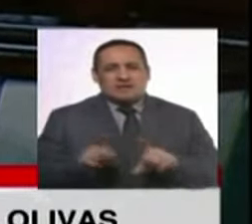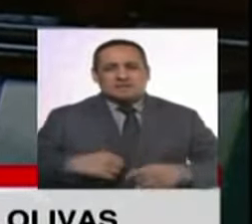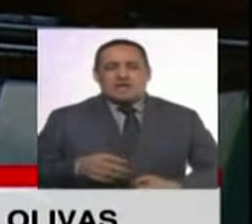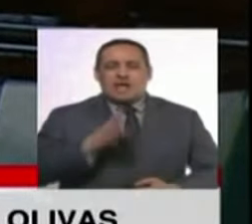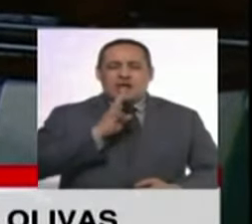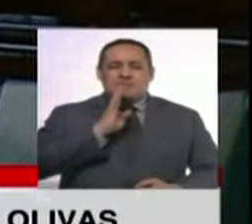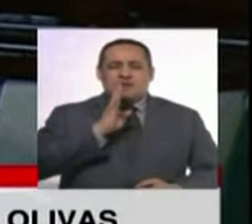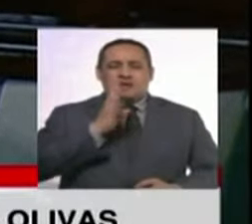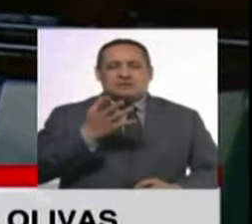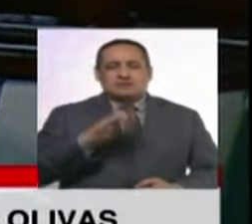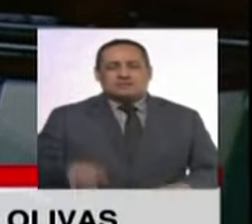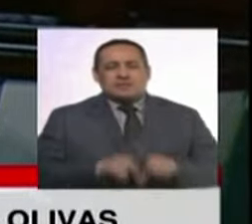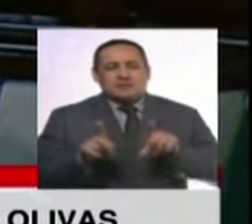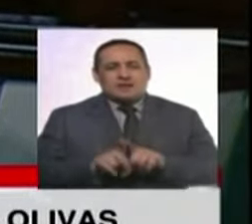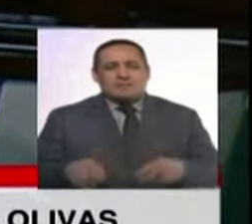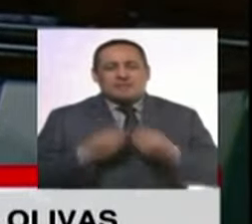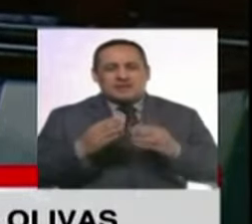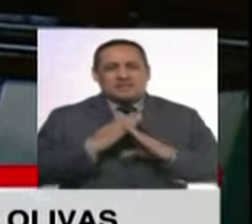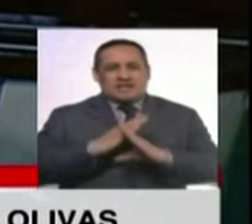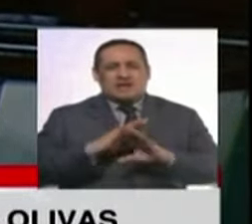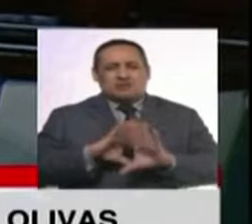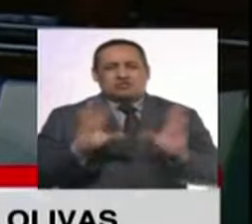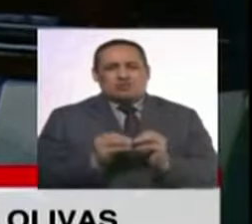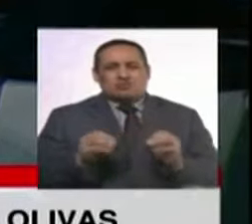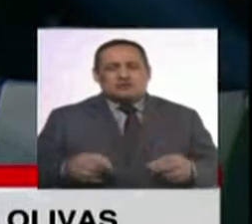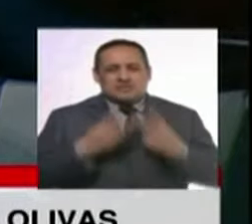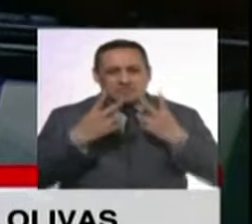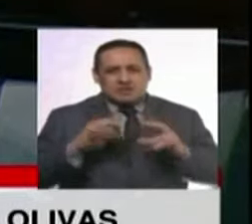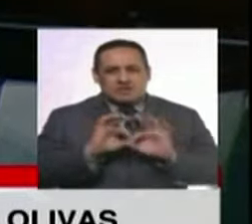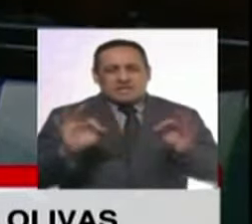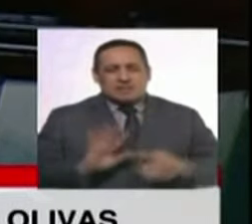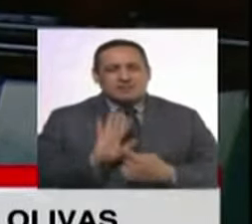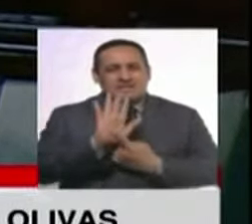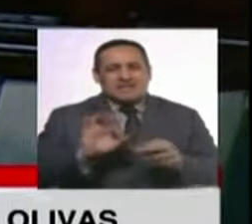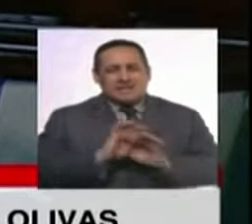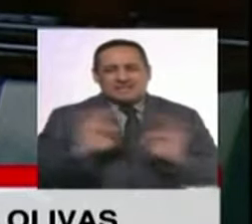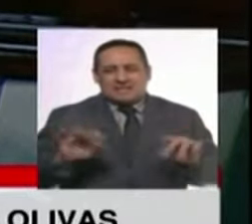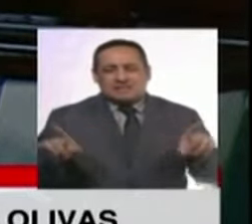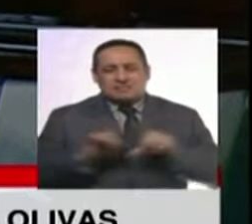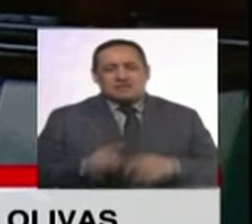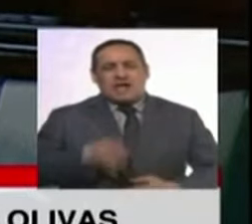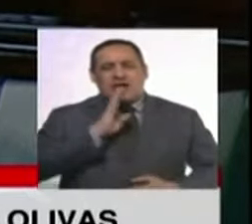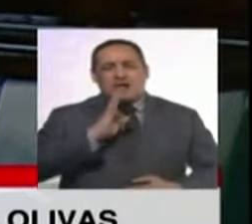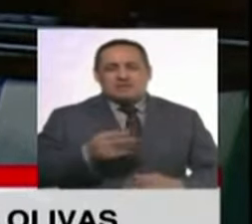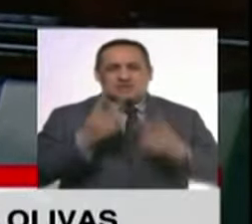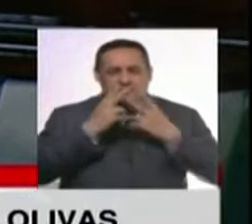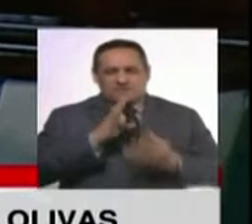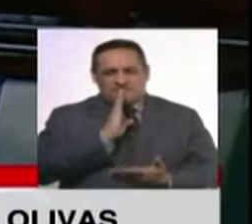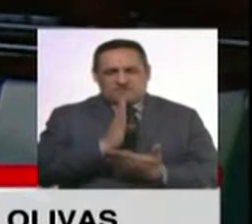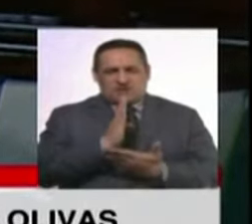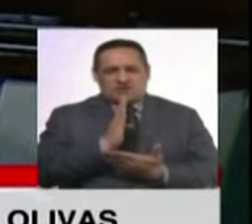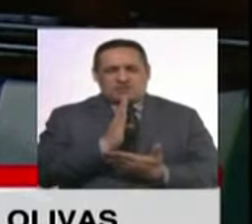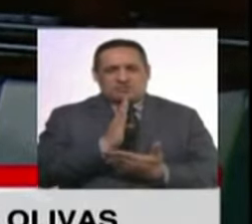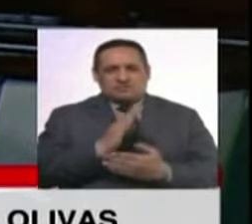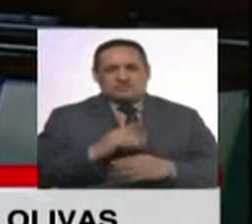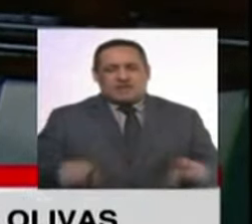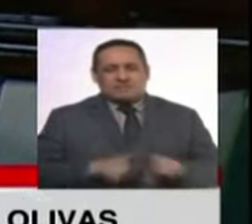oratoria para negar todo y ni siquiera transmiten nada simplemente es una oratoria y se ven tan fríos